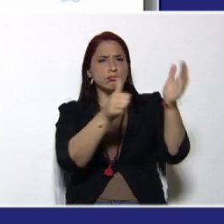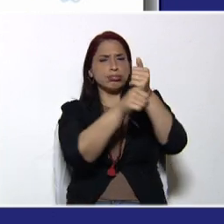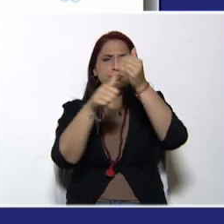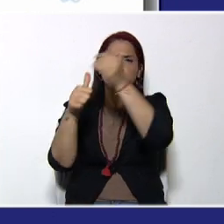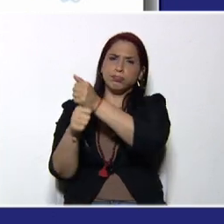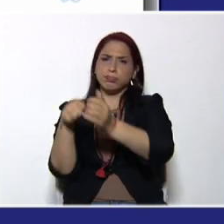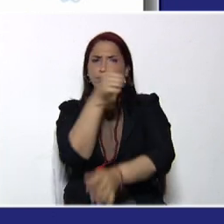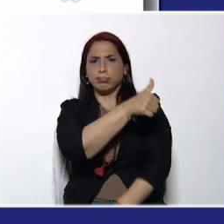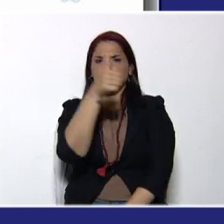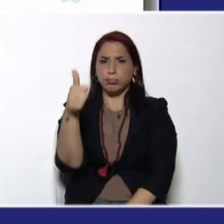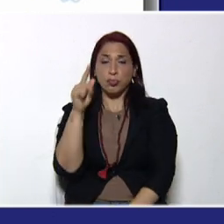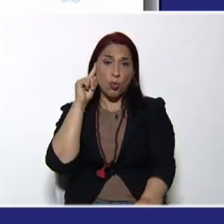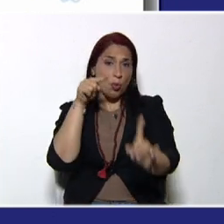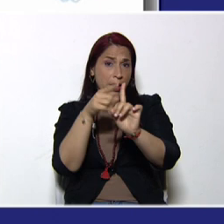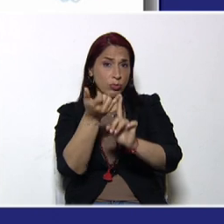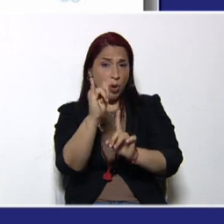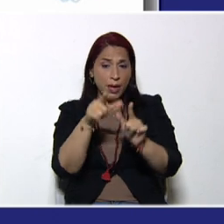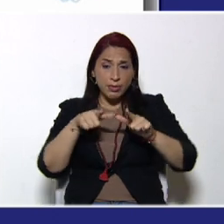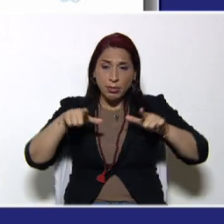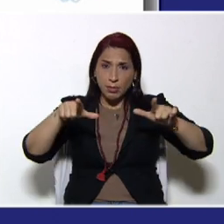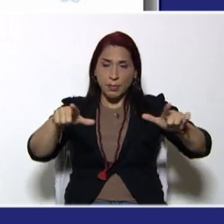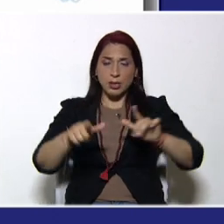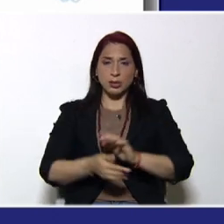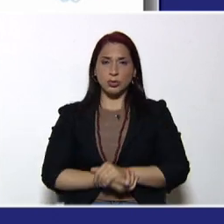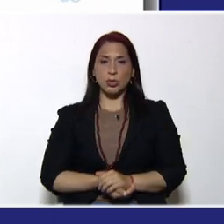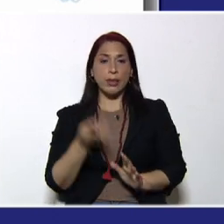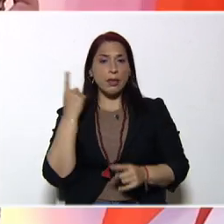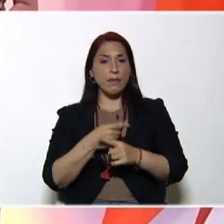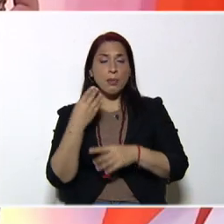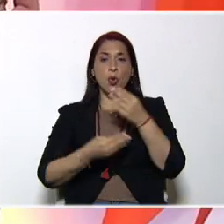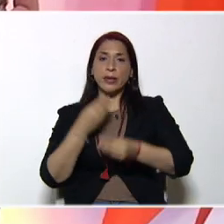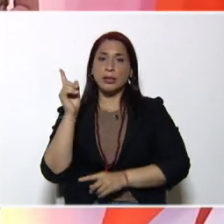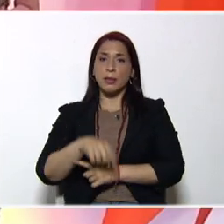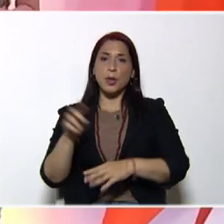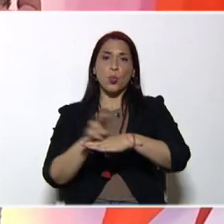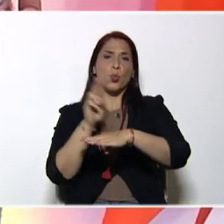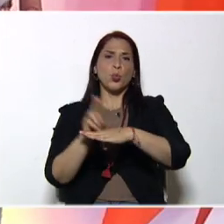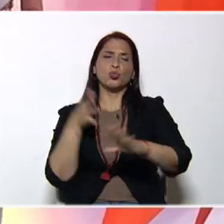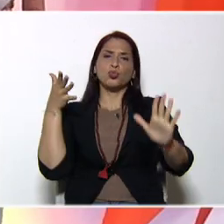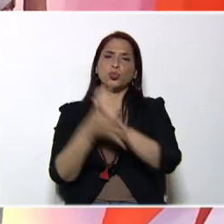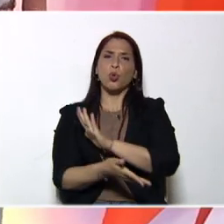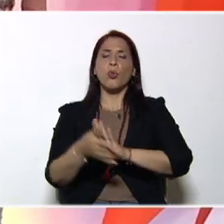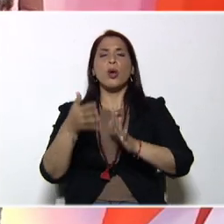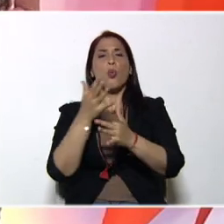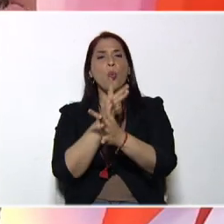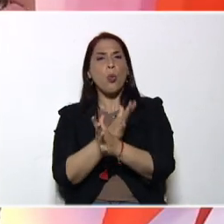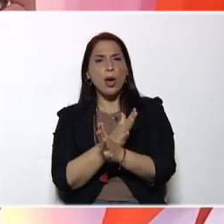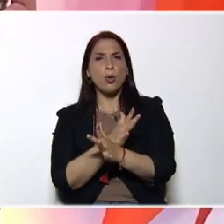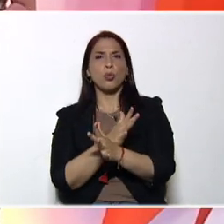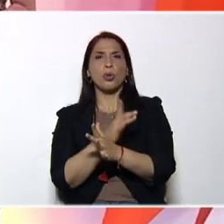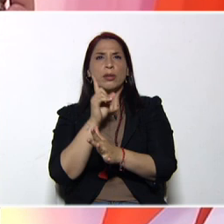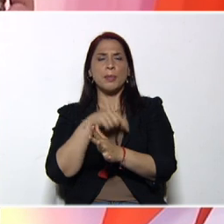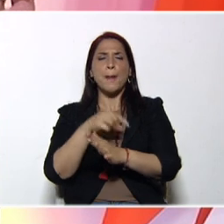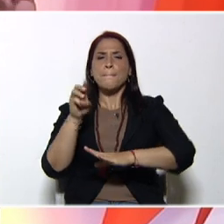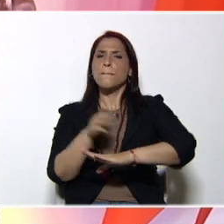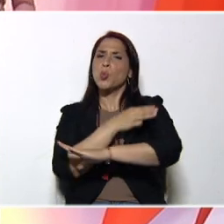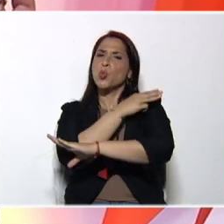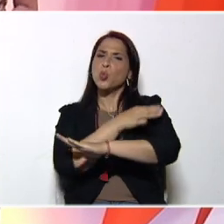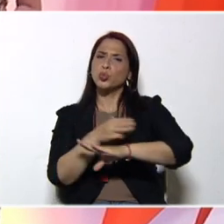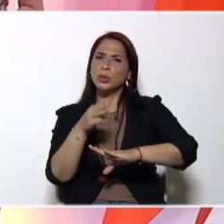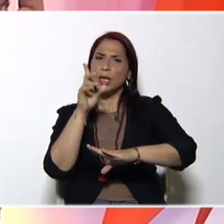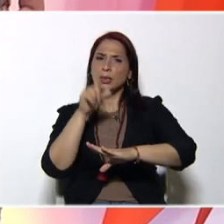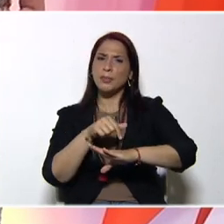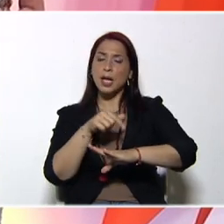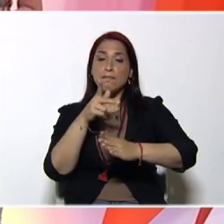de esos objetos que se encuentran en el espacio. Debemos hacer también uso de lo que son los juegos, lo que es la música, a